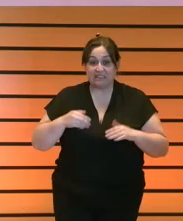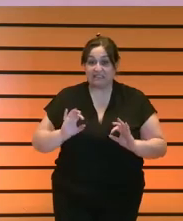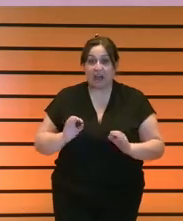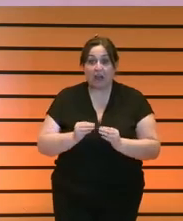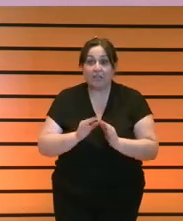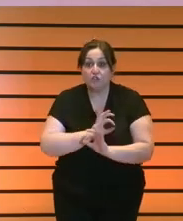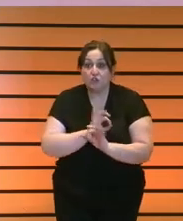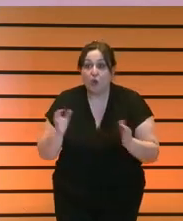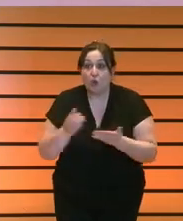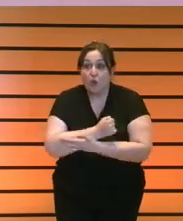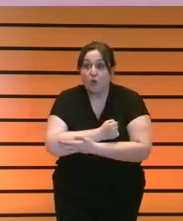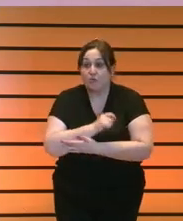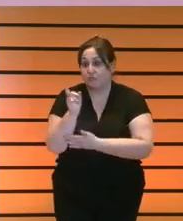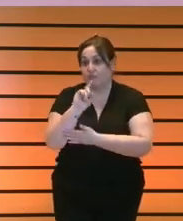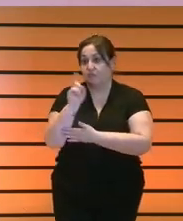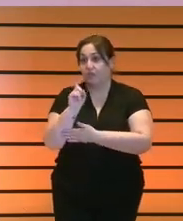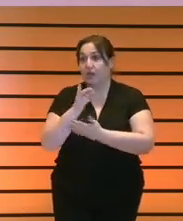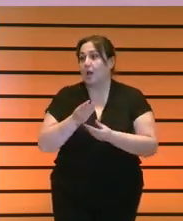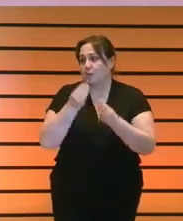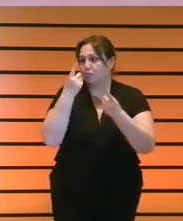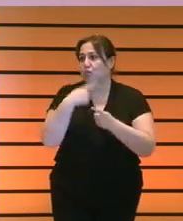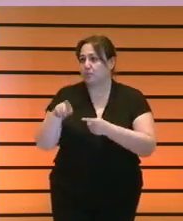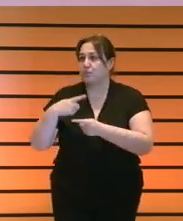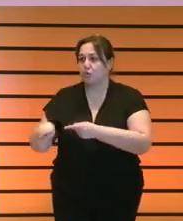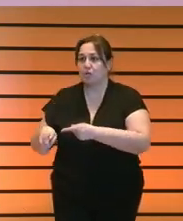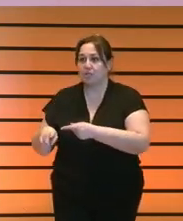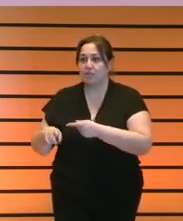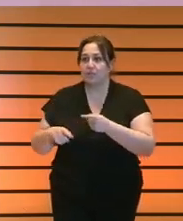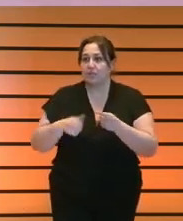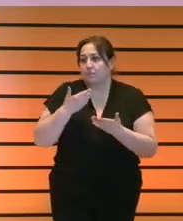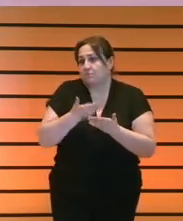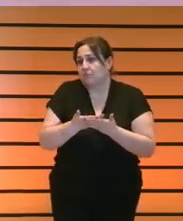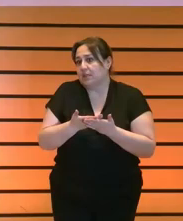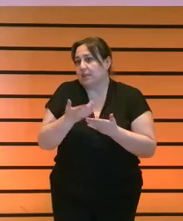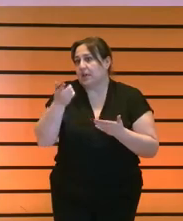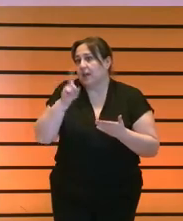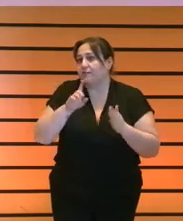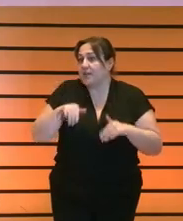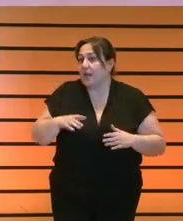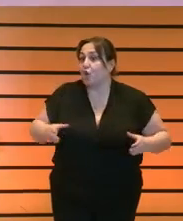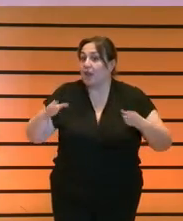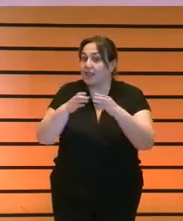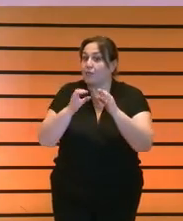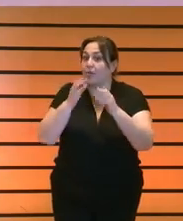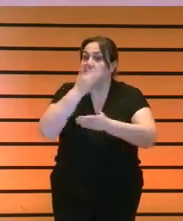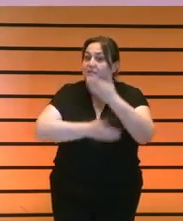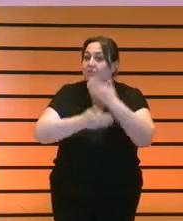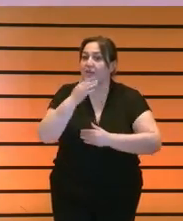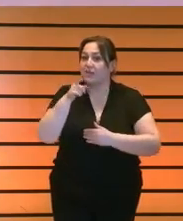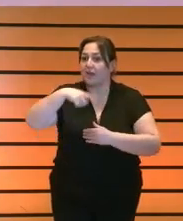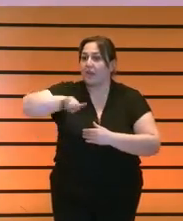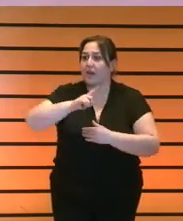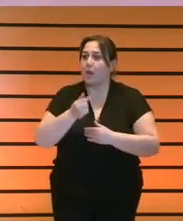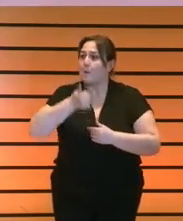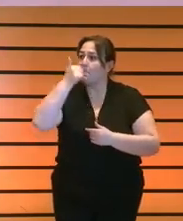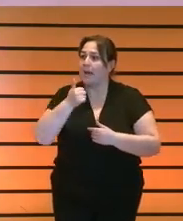Hay otras componentes, muchas más componentes humanas y que en el colectivo de la discapacidad pues tenéis mucho más a